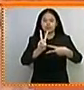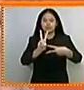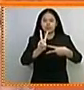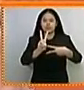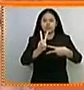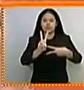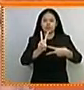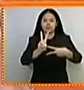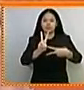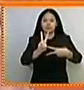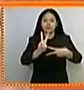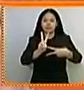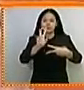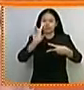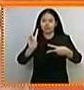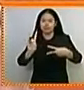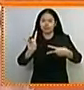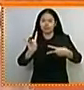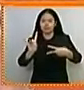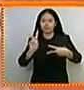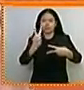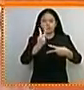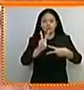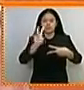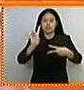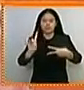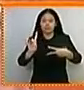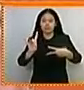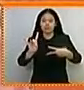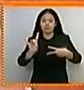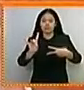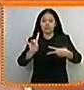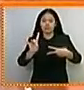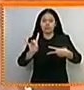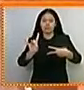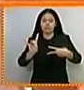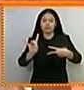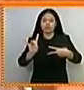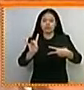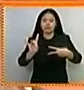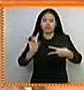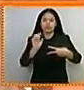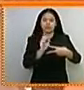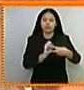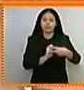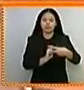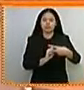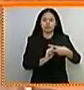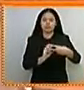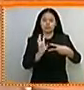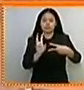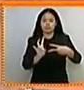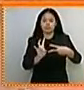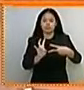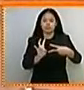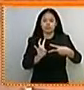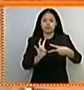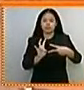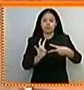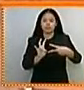dígito. 8, primer número ganador, 28. Segundo número ganador, primer dígito. 7,